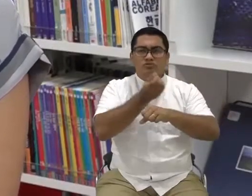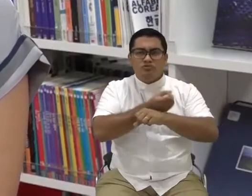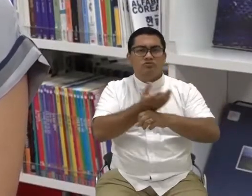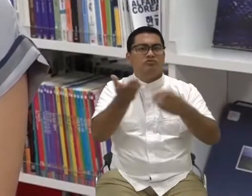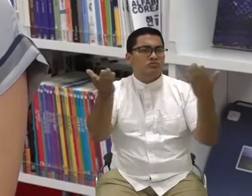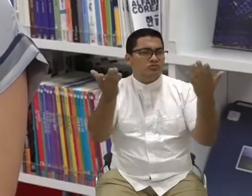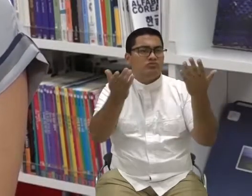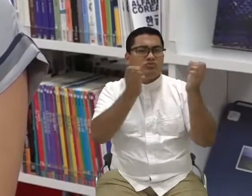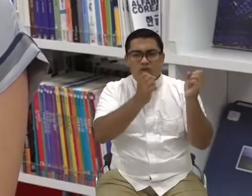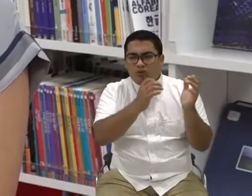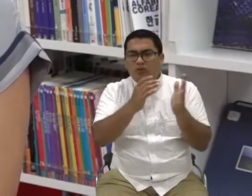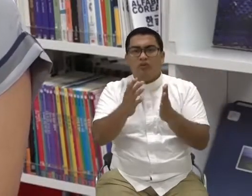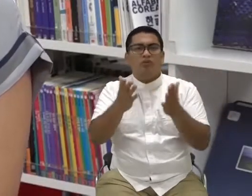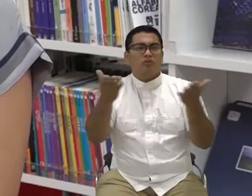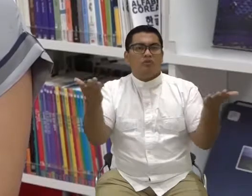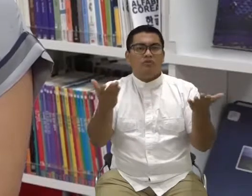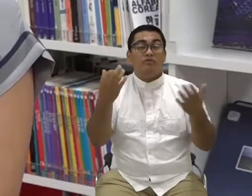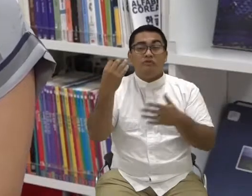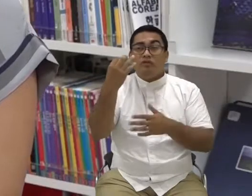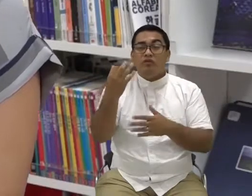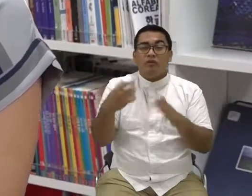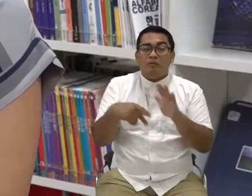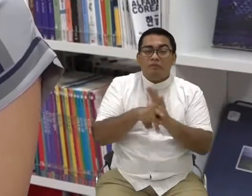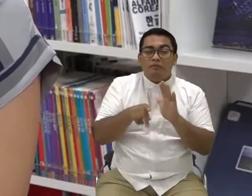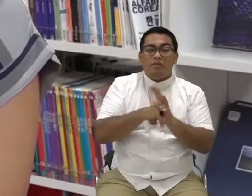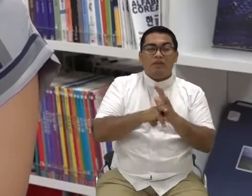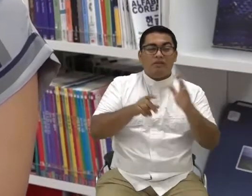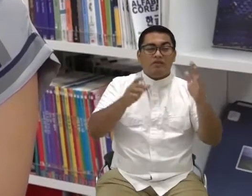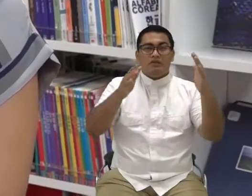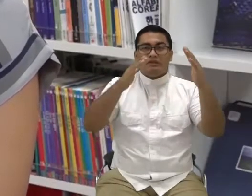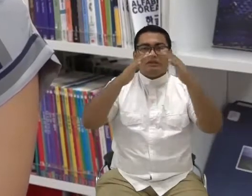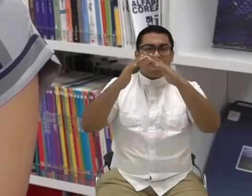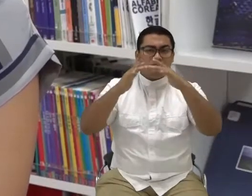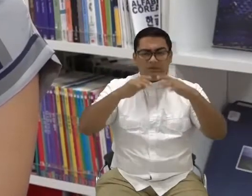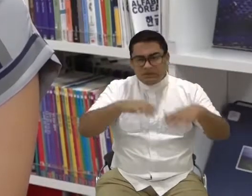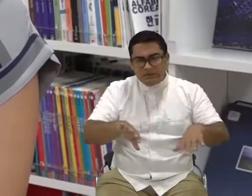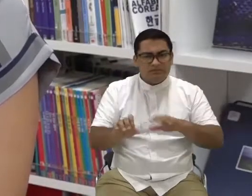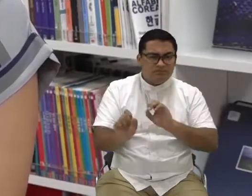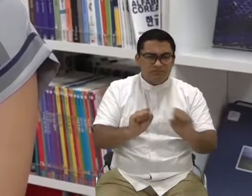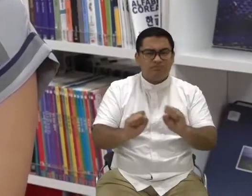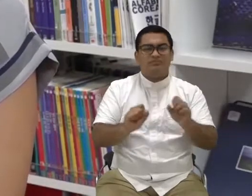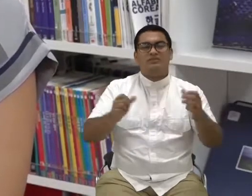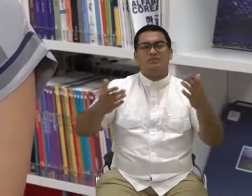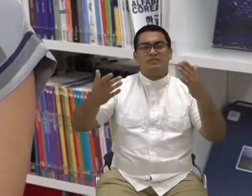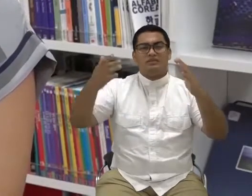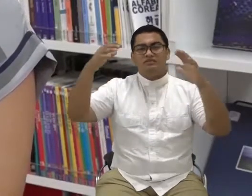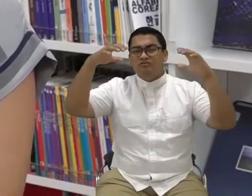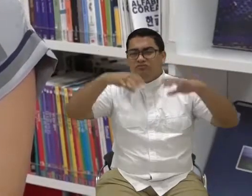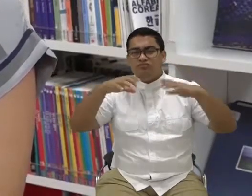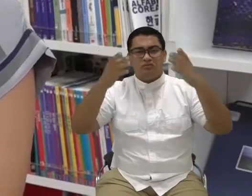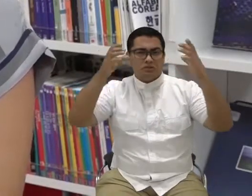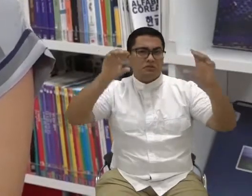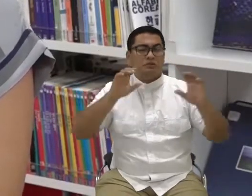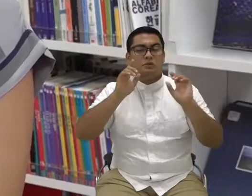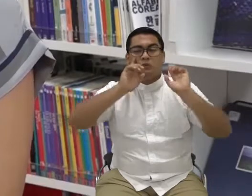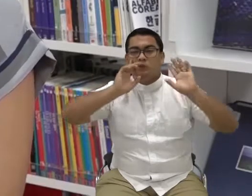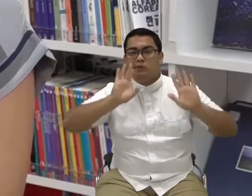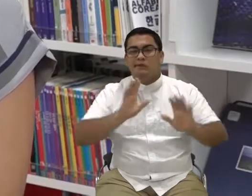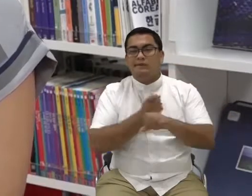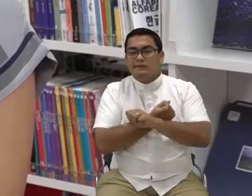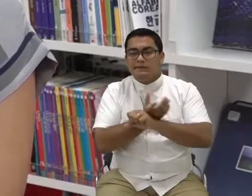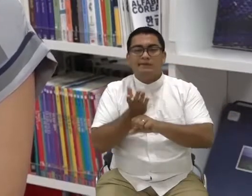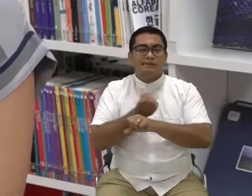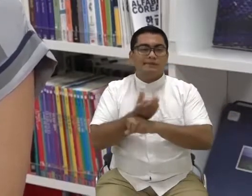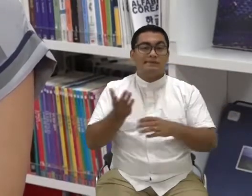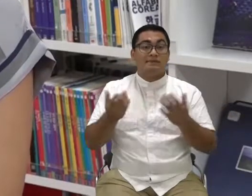de organización, porque la reducción del riesgo de desastre pasa mucho por la creación de capacidades. Y eso no tiene que